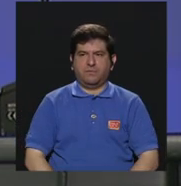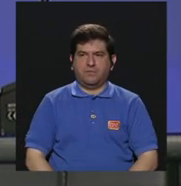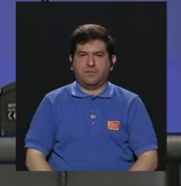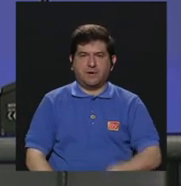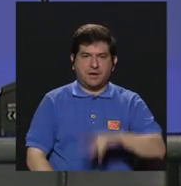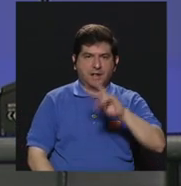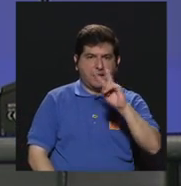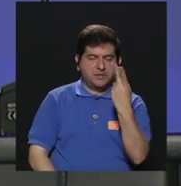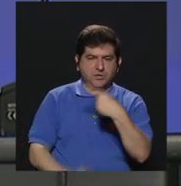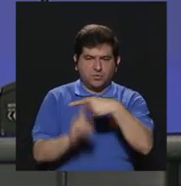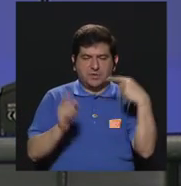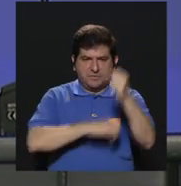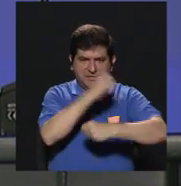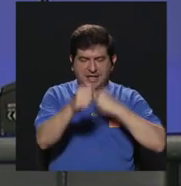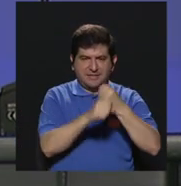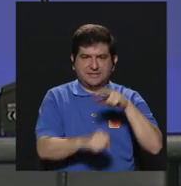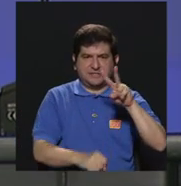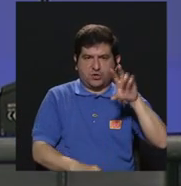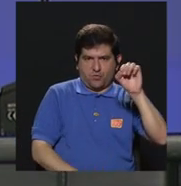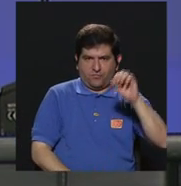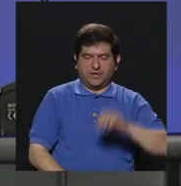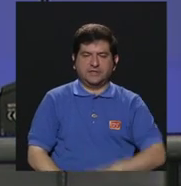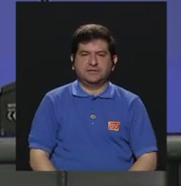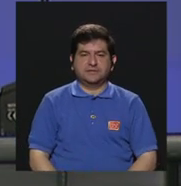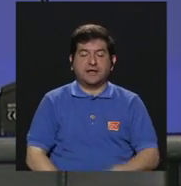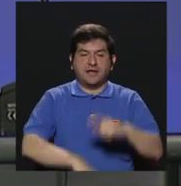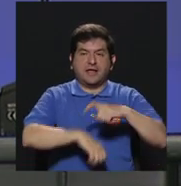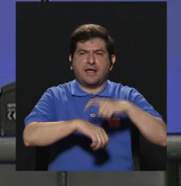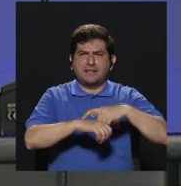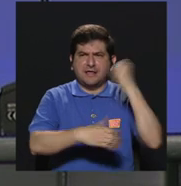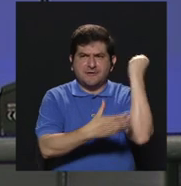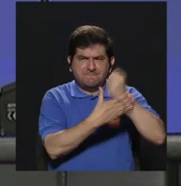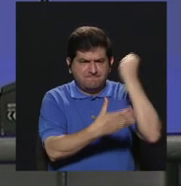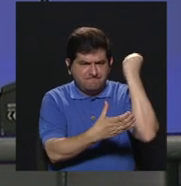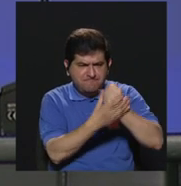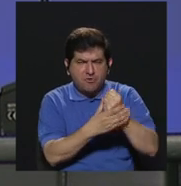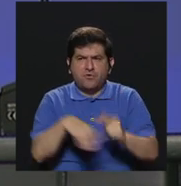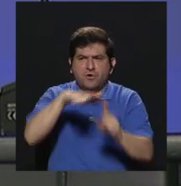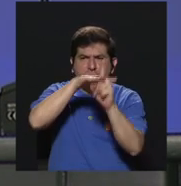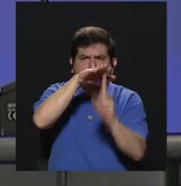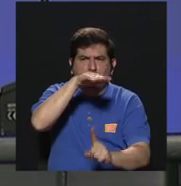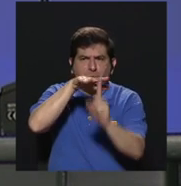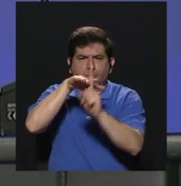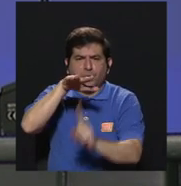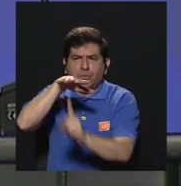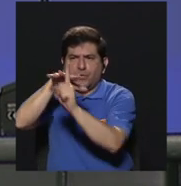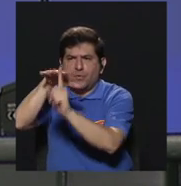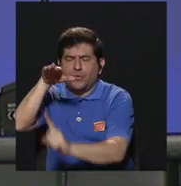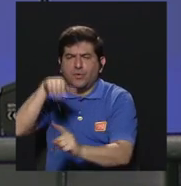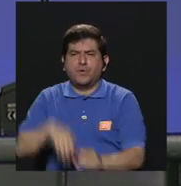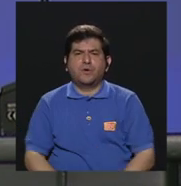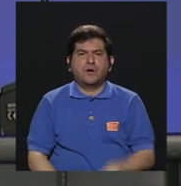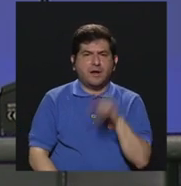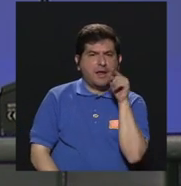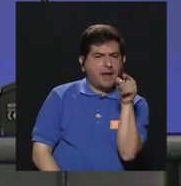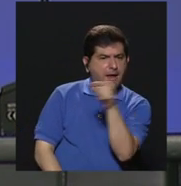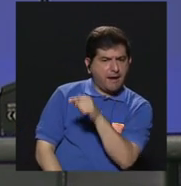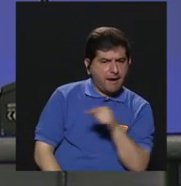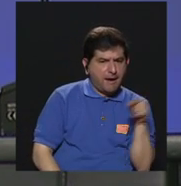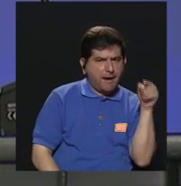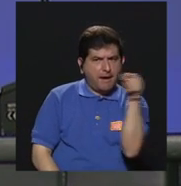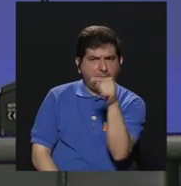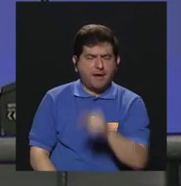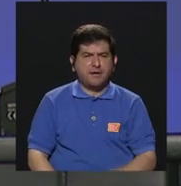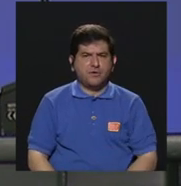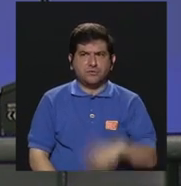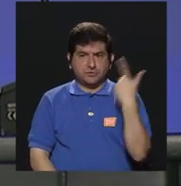la segunda mitad del siglo XX, en tiempos de asesinatos y desapariciones, recogieron